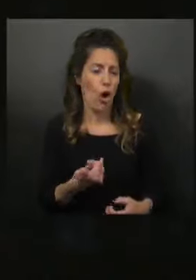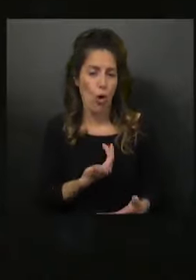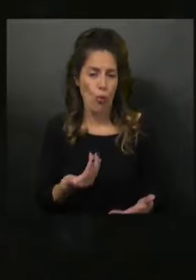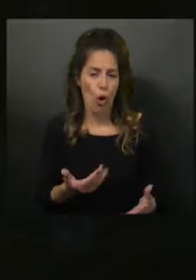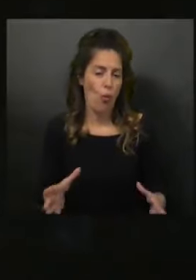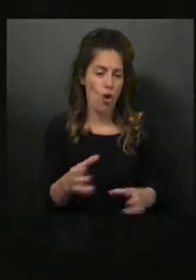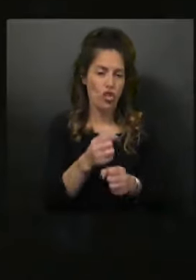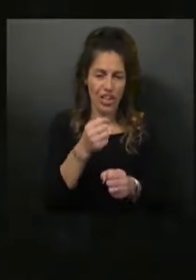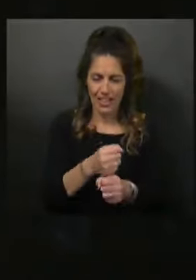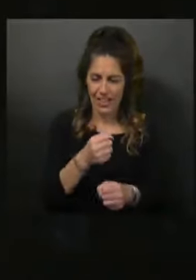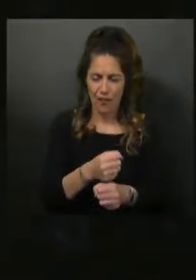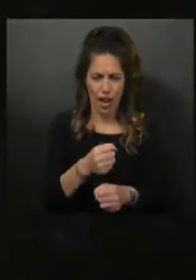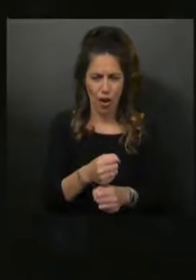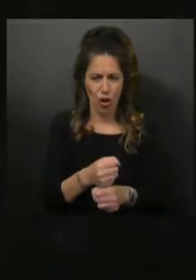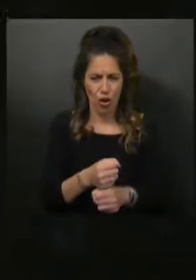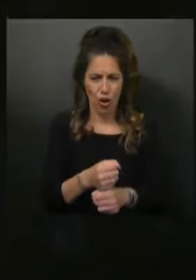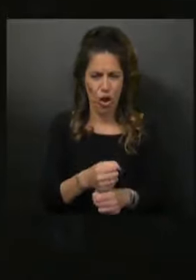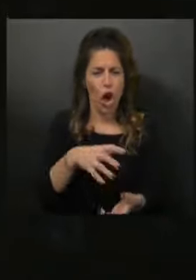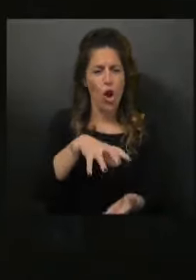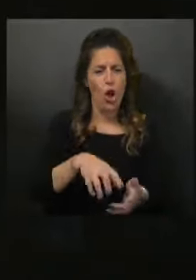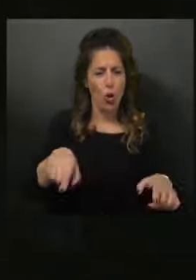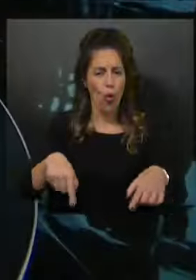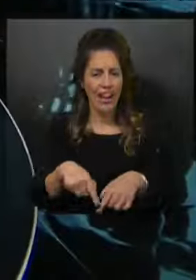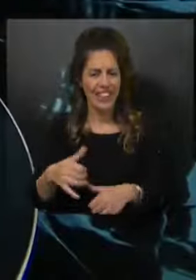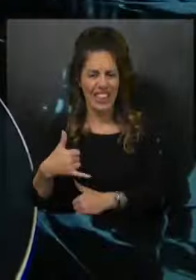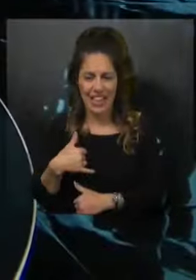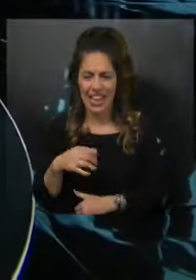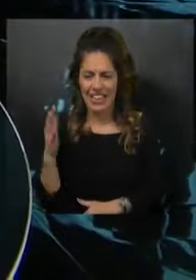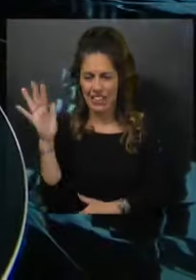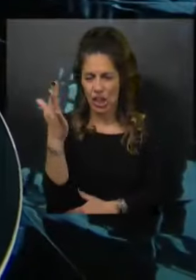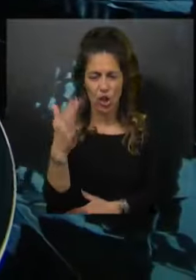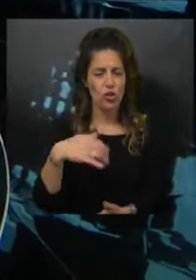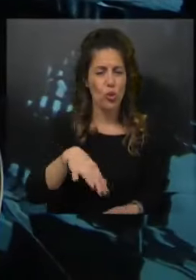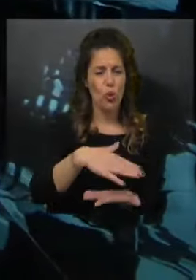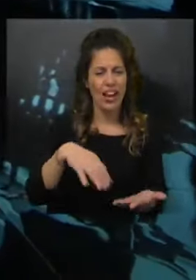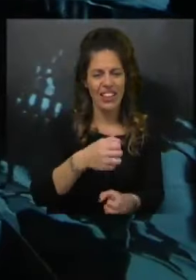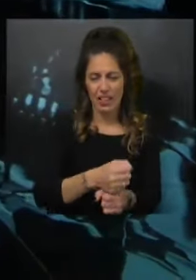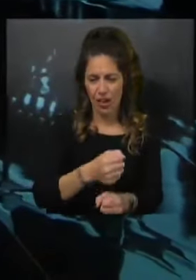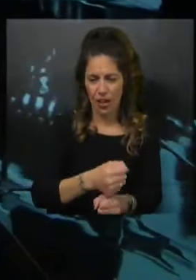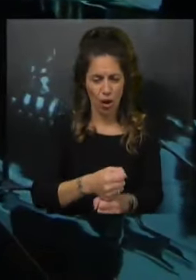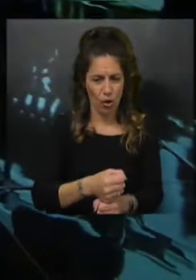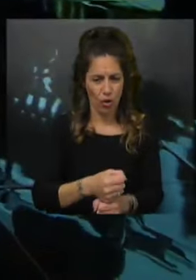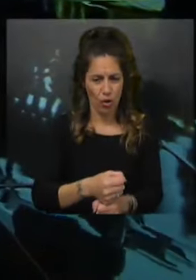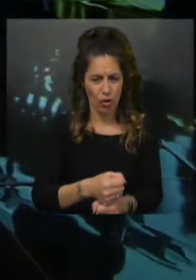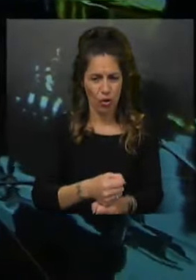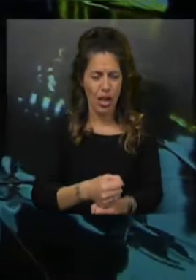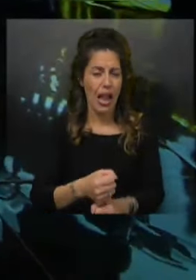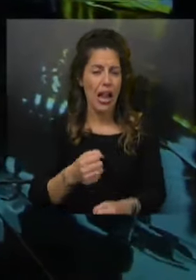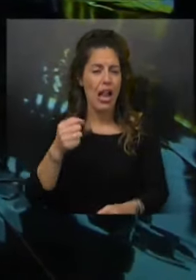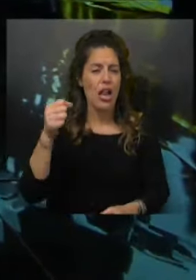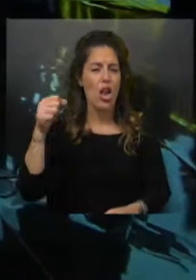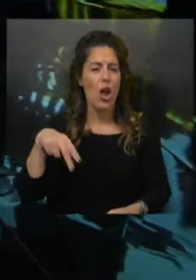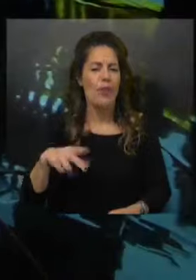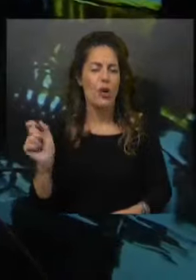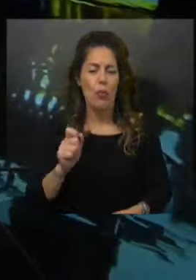trabajo si uno se pone a pensar no Entonces los cuarteles del interior muchas veces son bolsones de trabajo entonces la opinión pública después que te dice